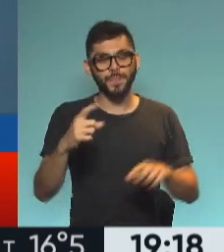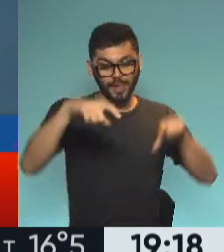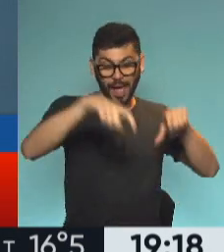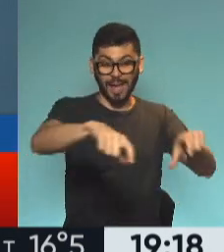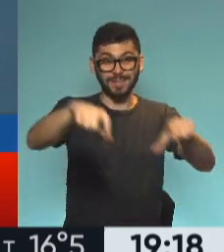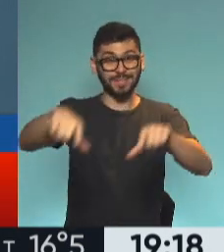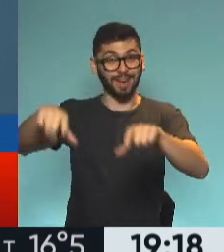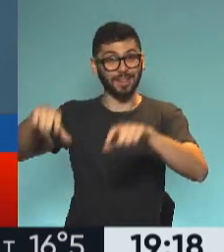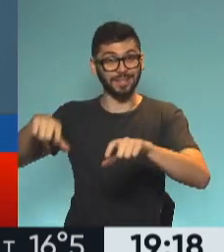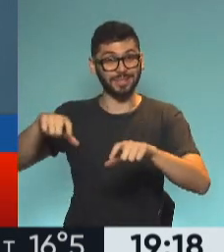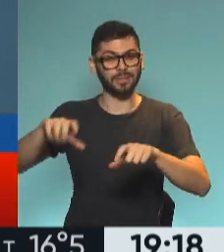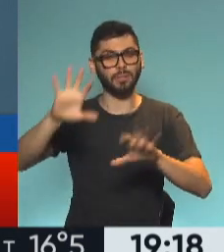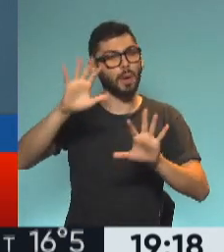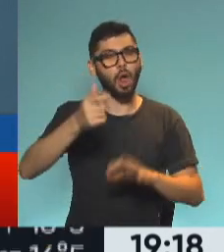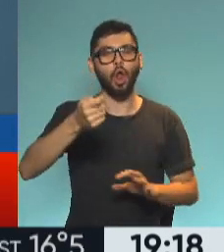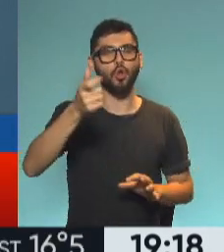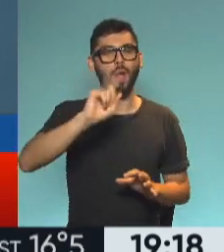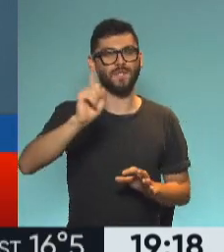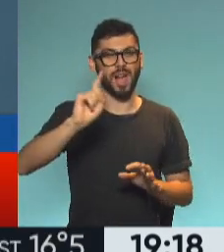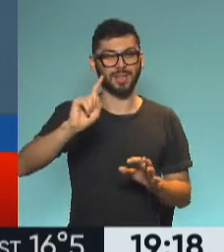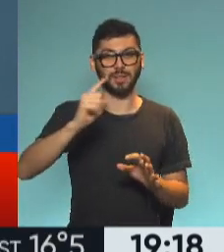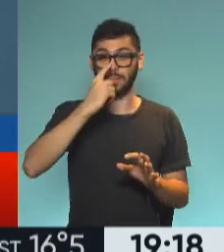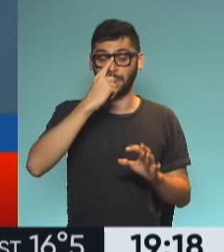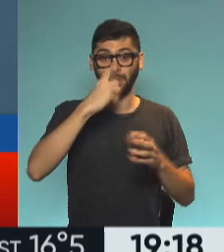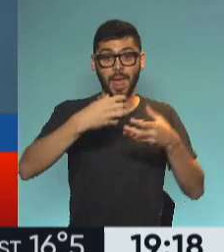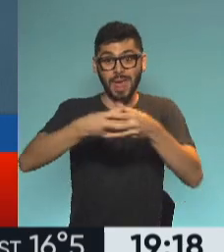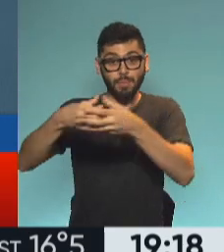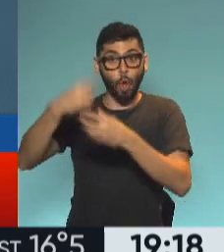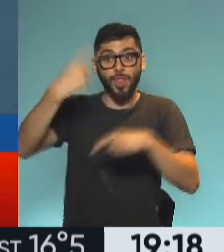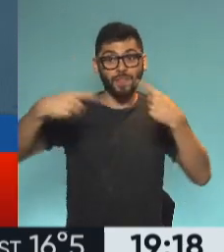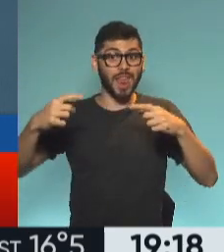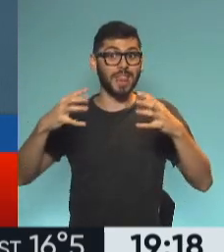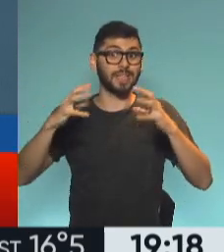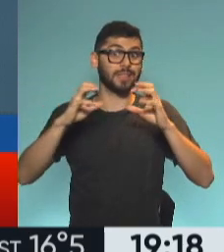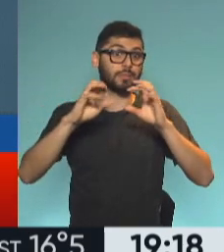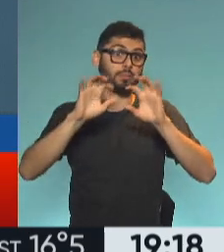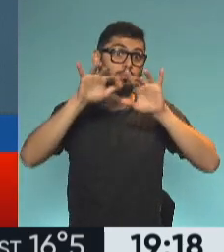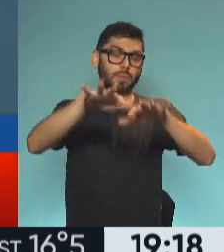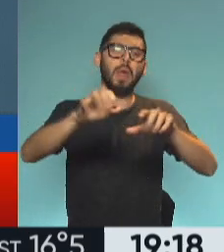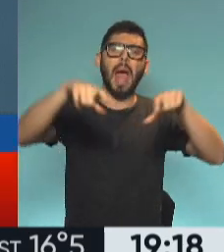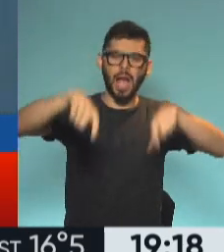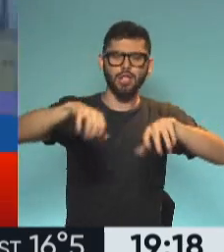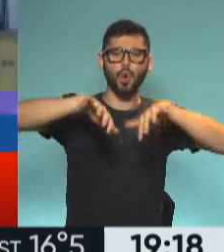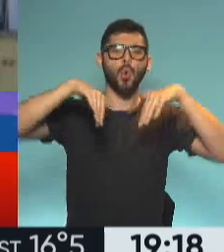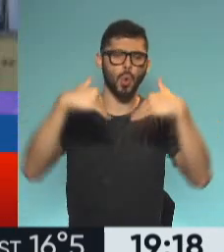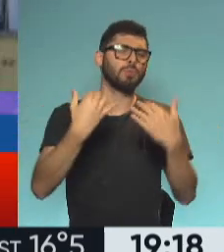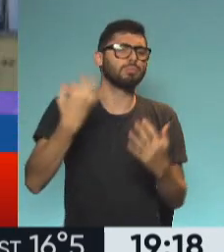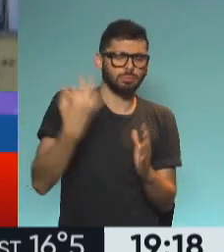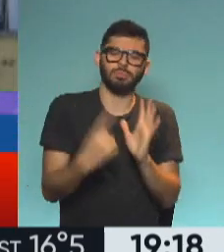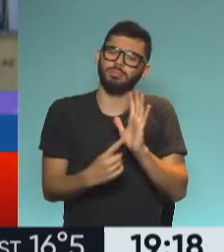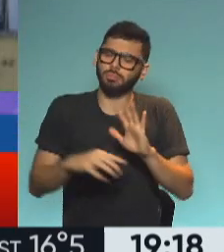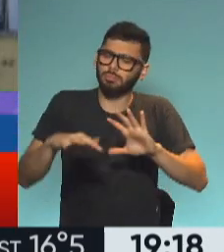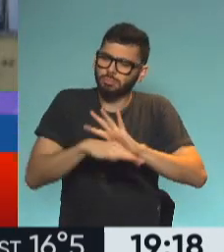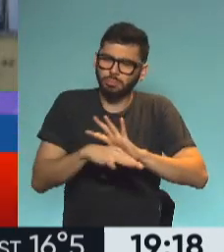O sea, no es fácil llevar tanta cantidad de equipos allí, no por los estadios en sí, que son todos mundialistas,